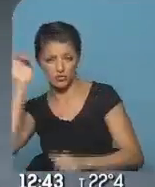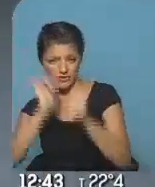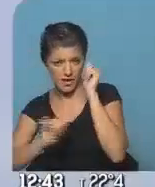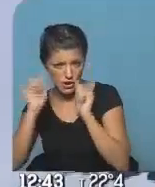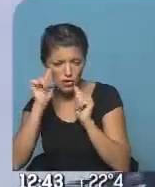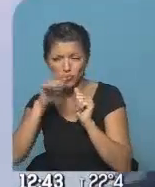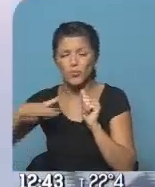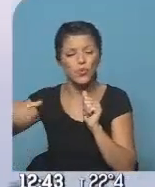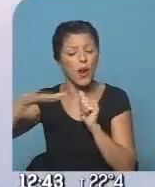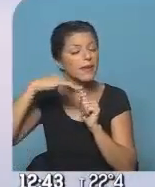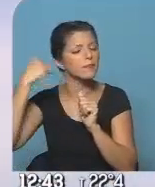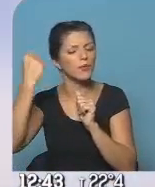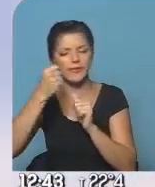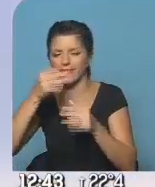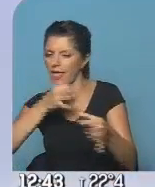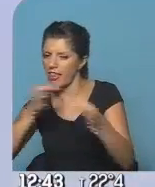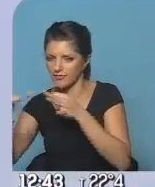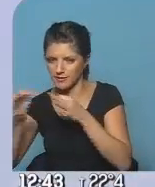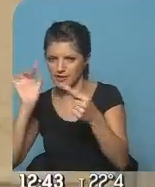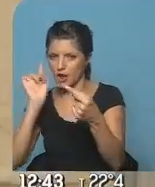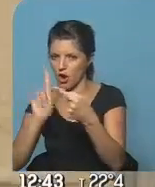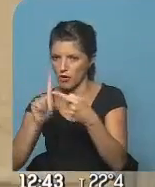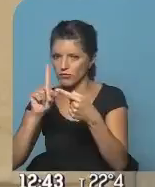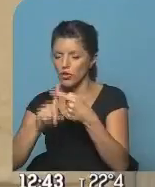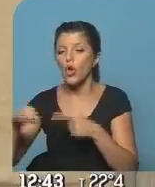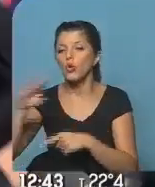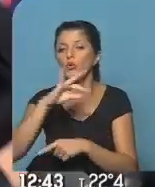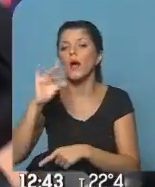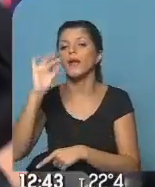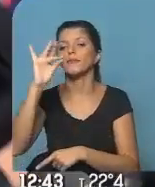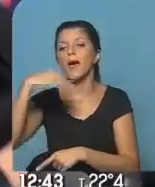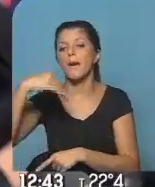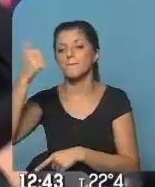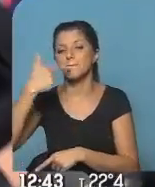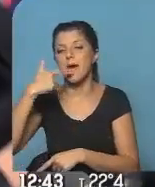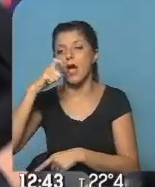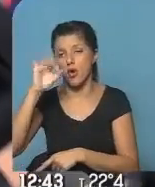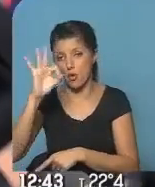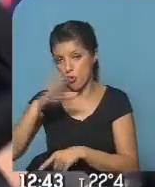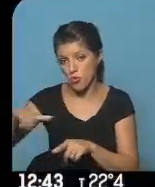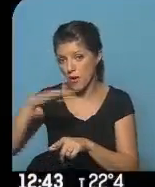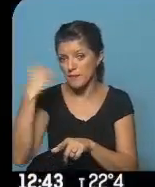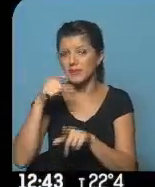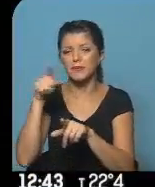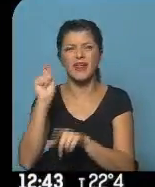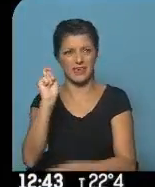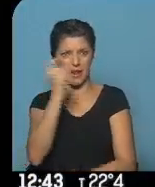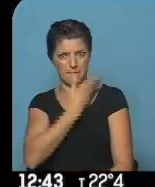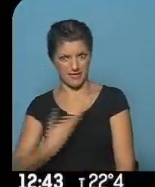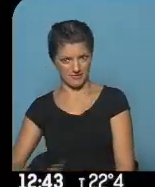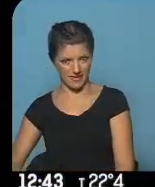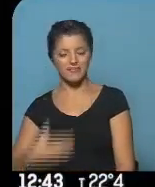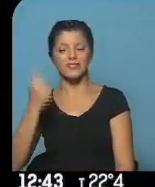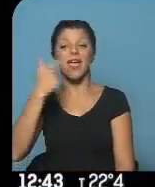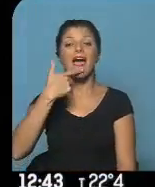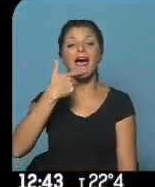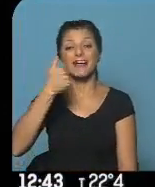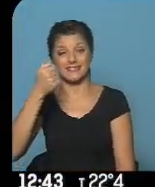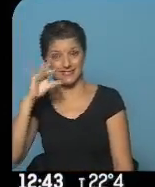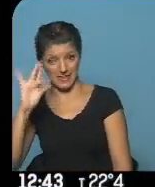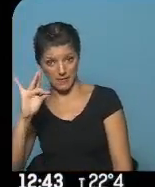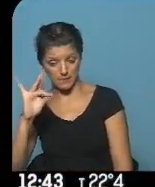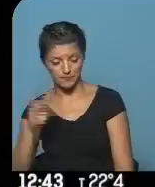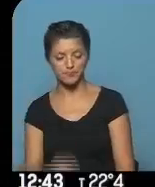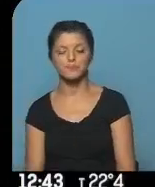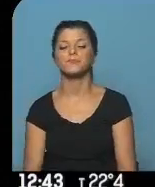importancia estratégica en las conexiones con Damasco para Bashar al-Assad. Tiene varias lecturas, dice el informe.